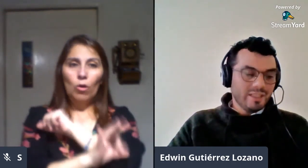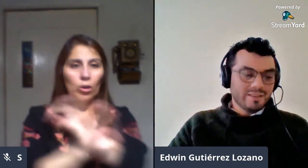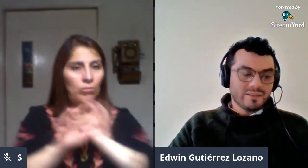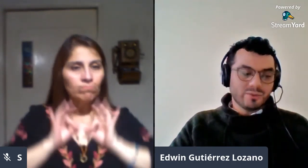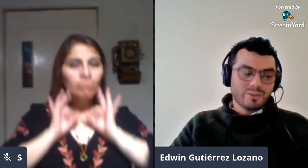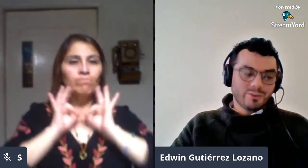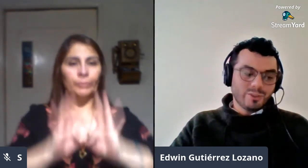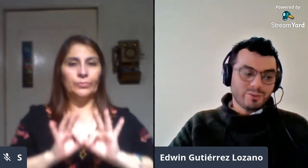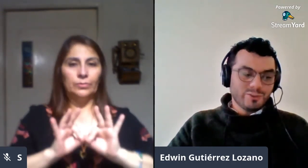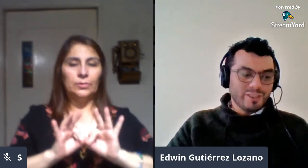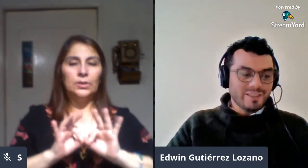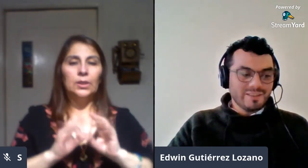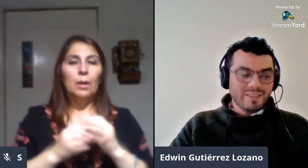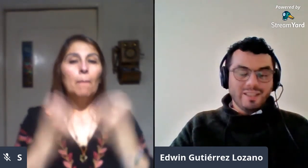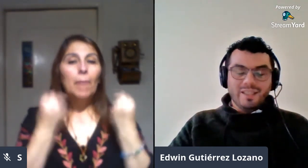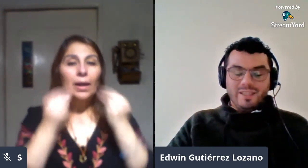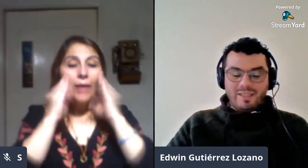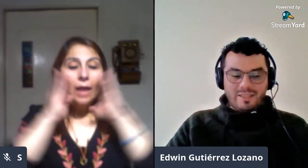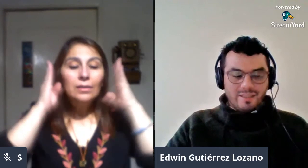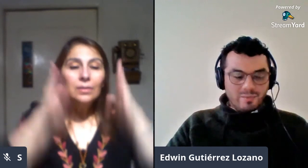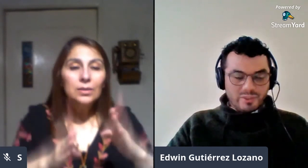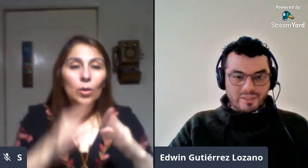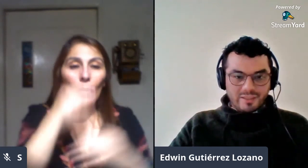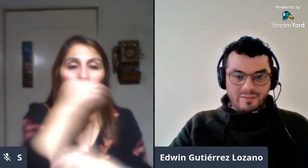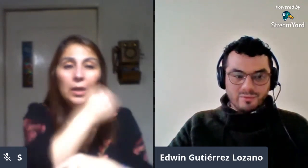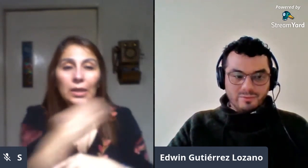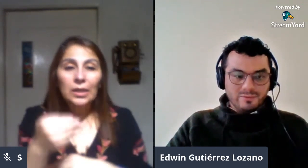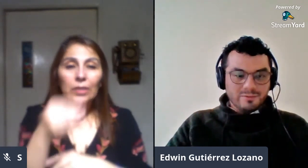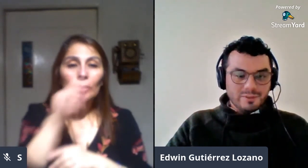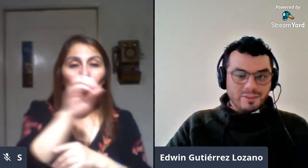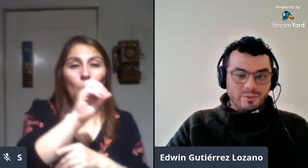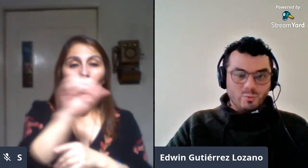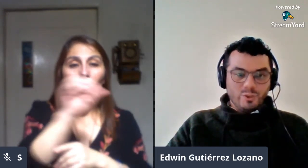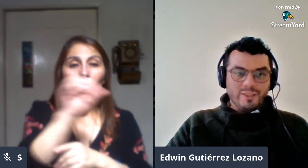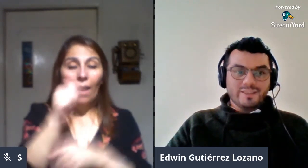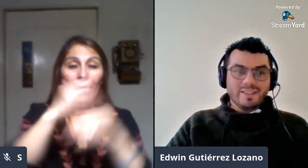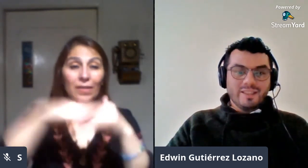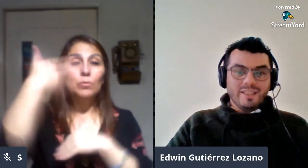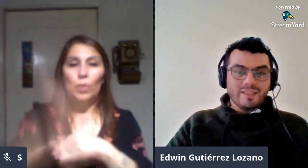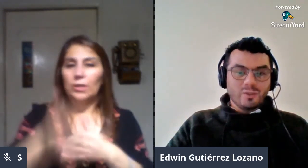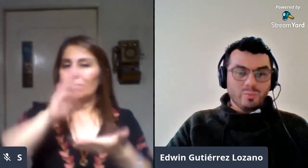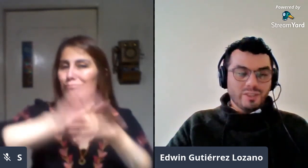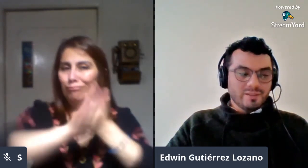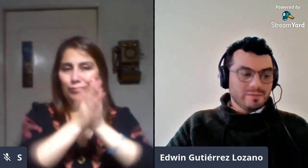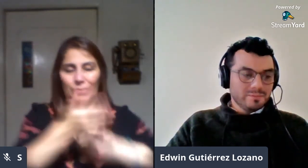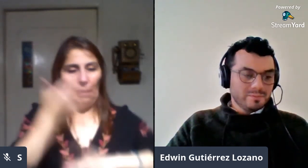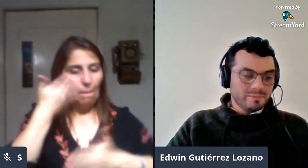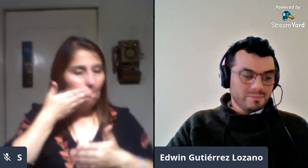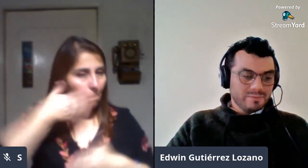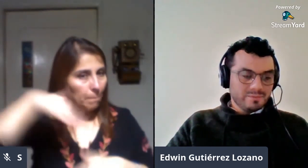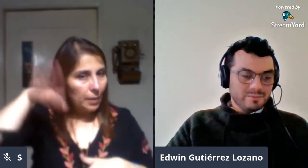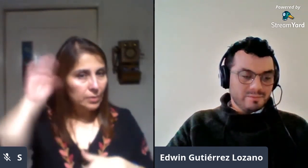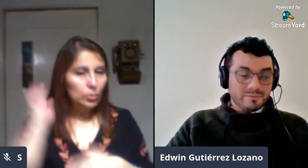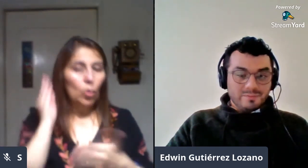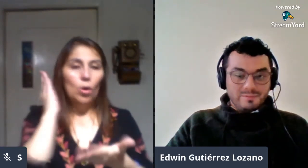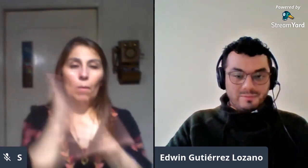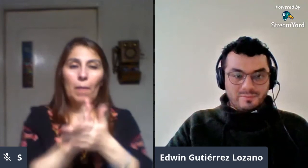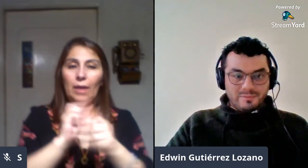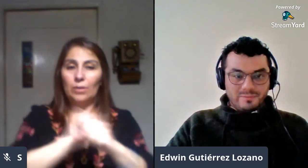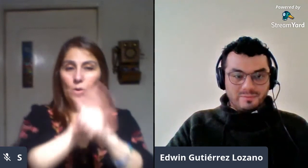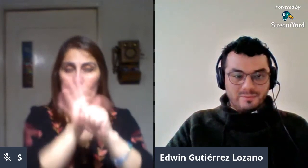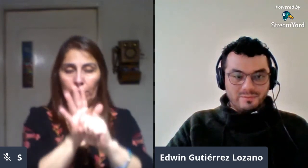psicopedagógicamente para la atención de los niños, niñas, después de esto. ¿Ustedes qué creen? ¿Qué opinan?